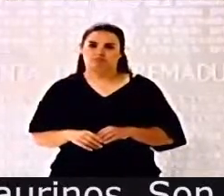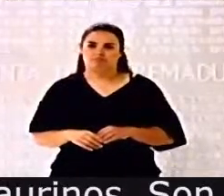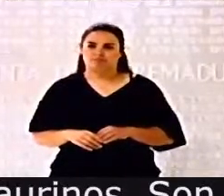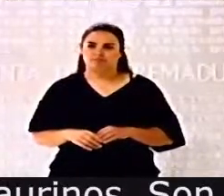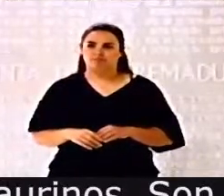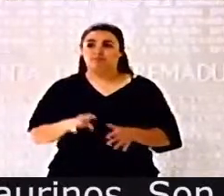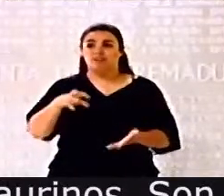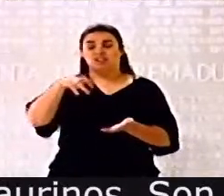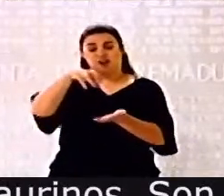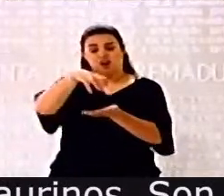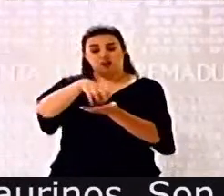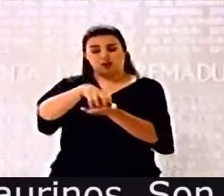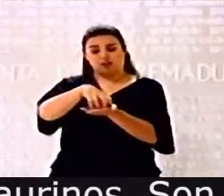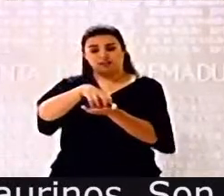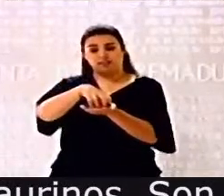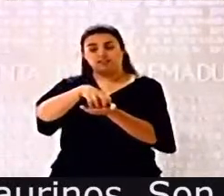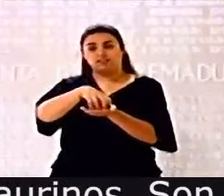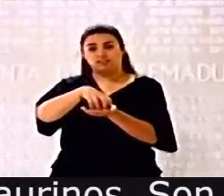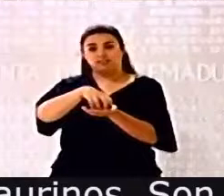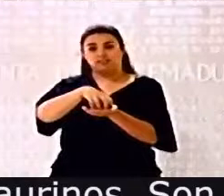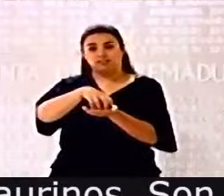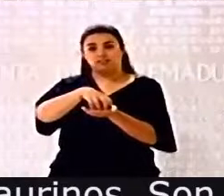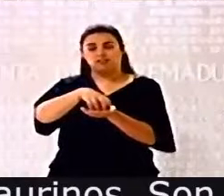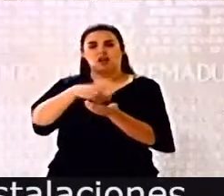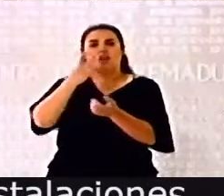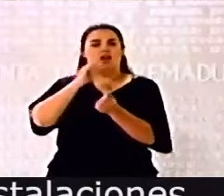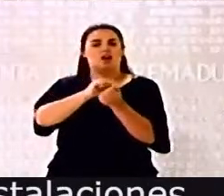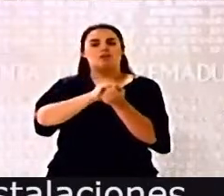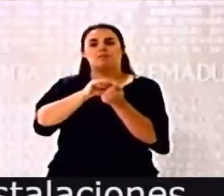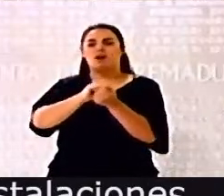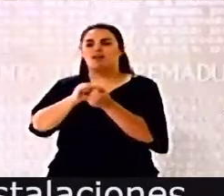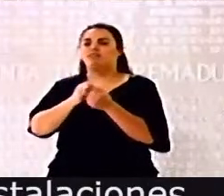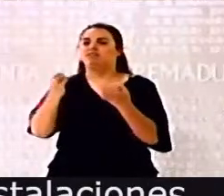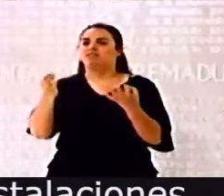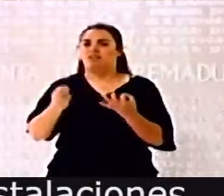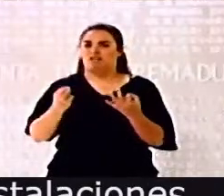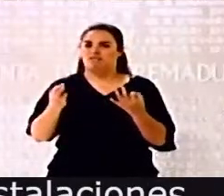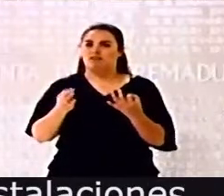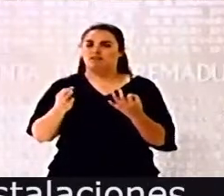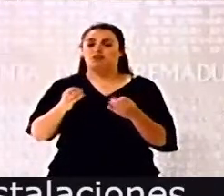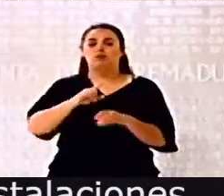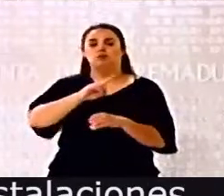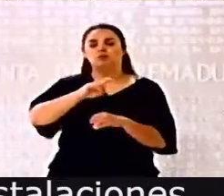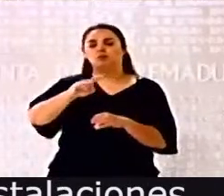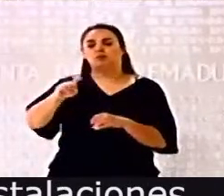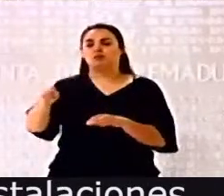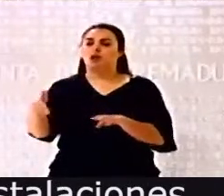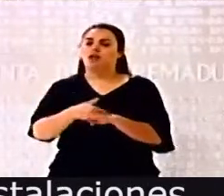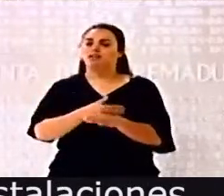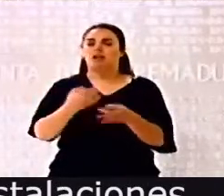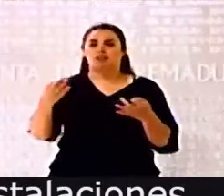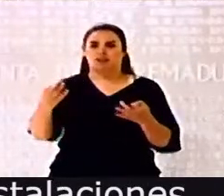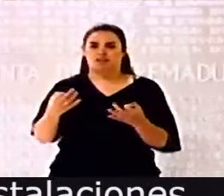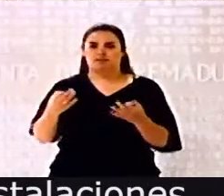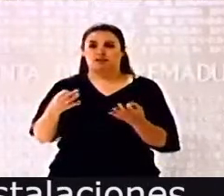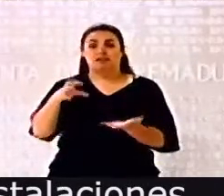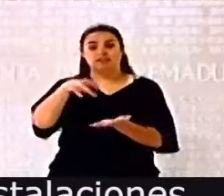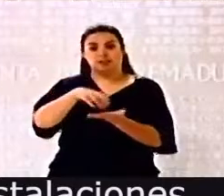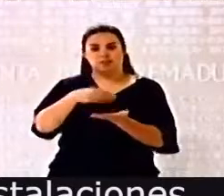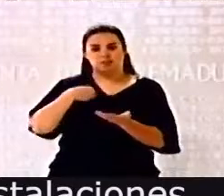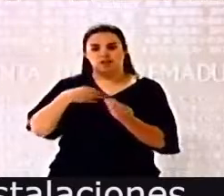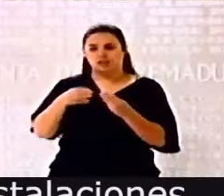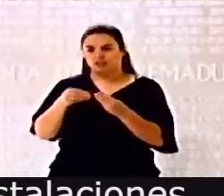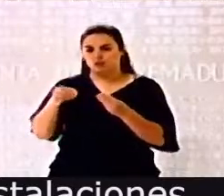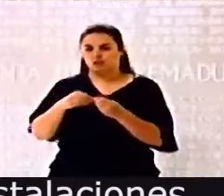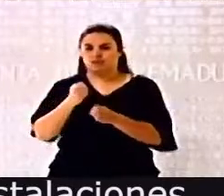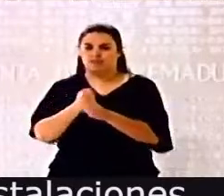Las instalaciones deben limpiarse, deben desinfectarse previamente. Esas instalaciones que se utilizan en